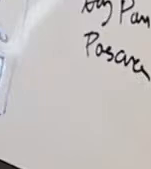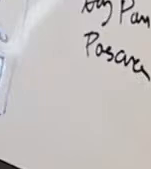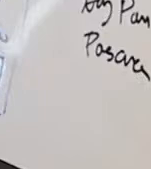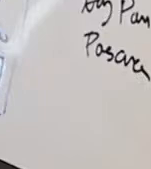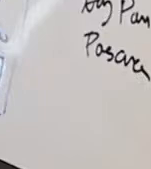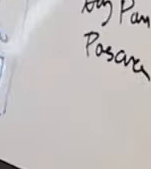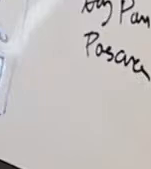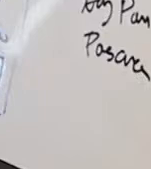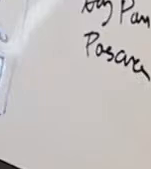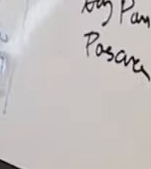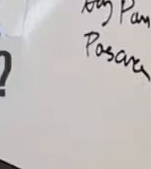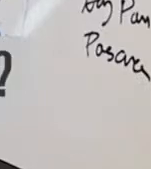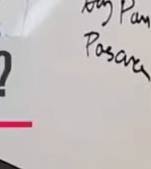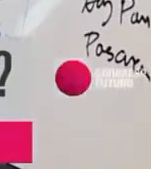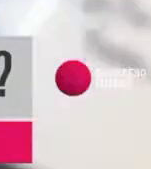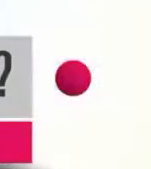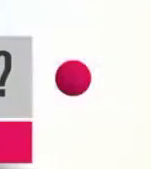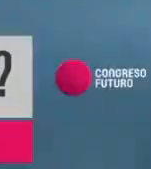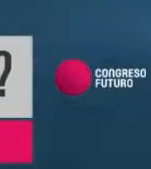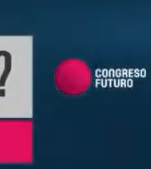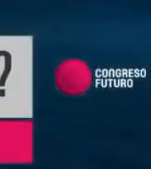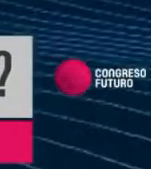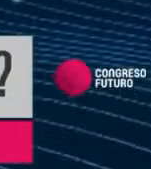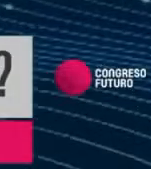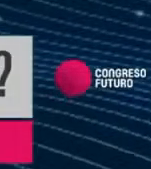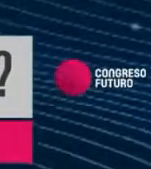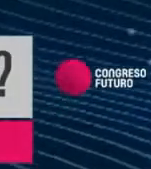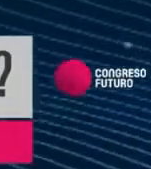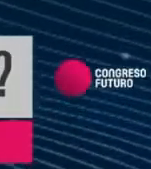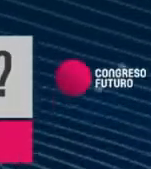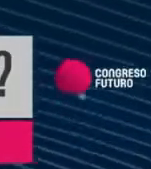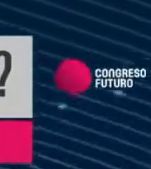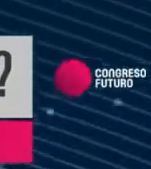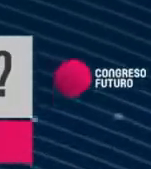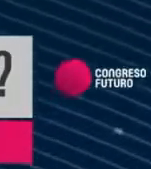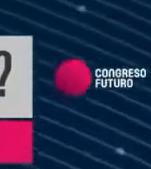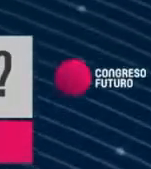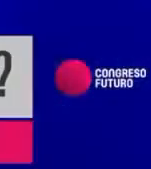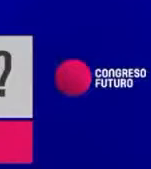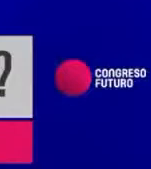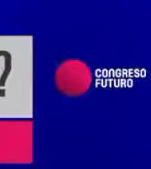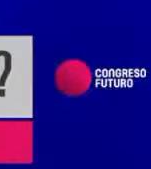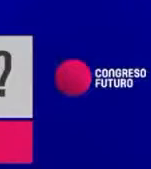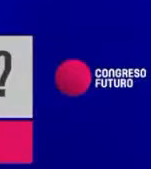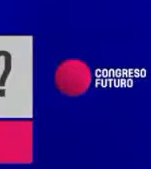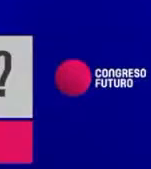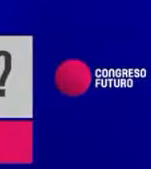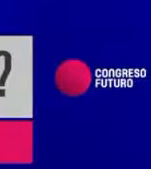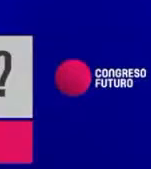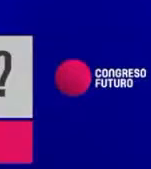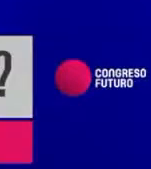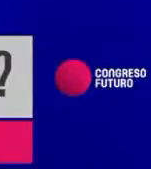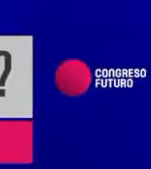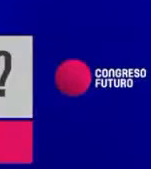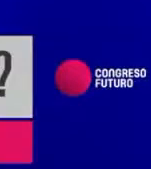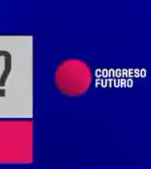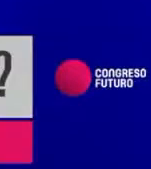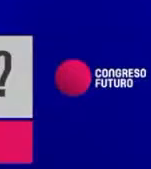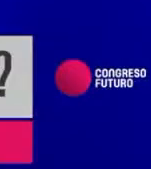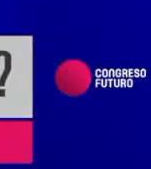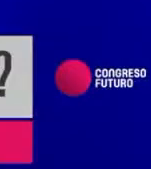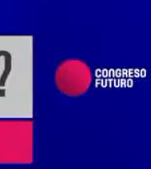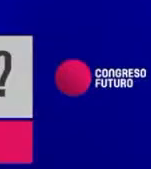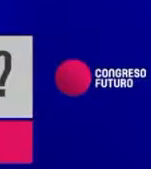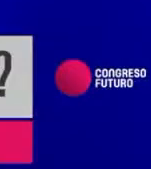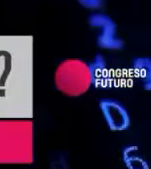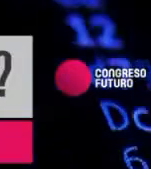Chile ven el futuro. Existe una desigualdad gigante en nuestro país y ya todo el mundo se dio cuenta. El país no está